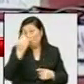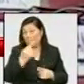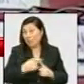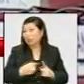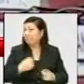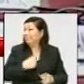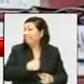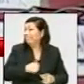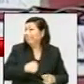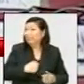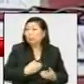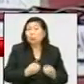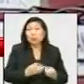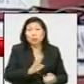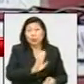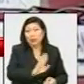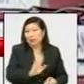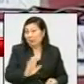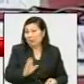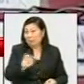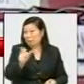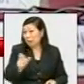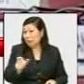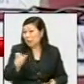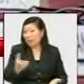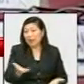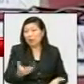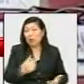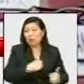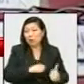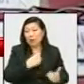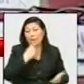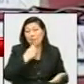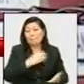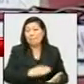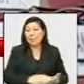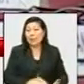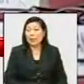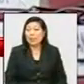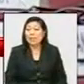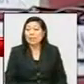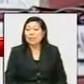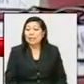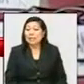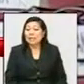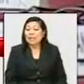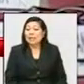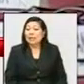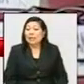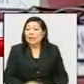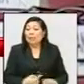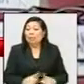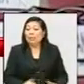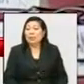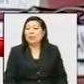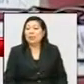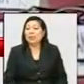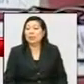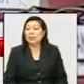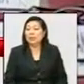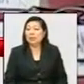Lamentablemente, porque muchos de ellos todavía siguen afectados. Pero permitió